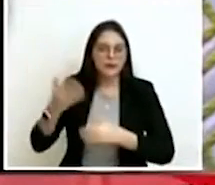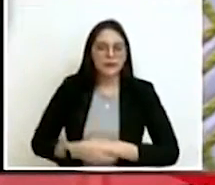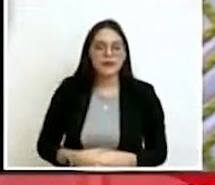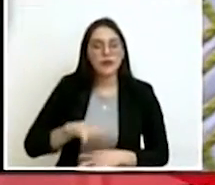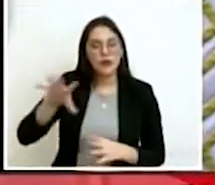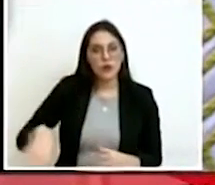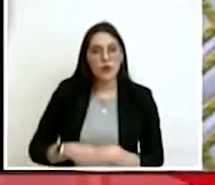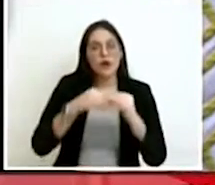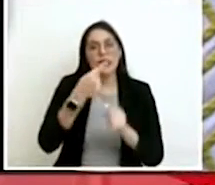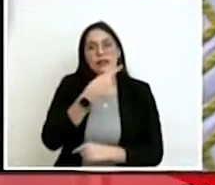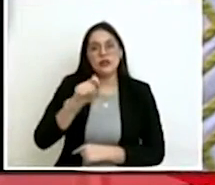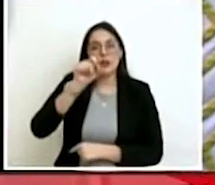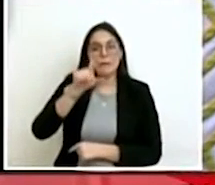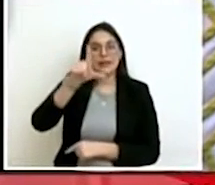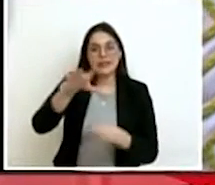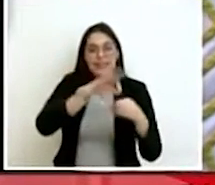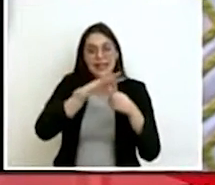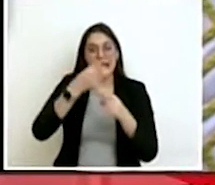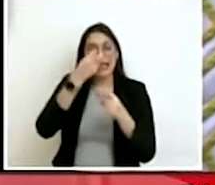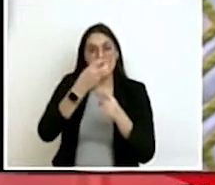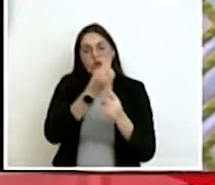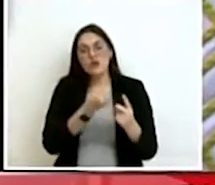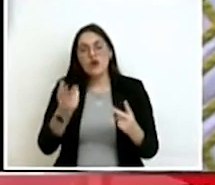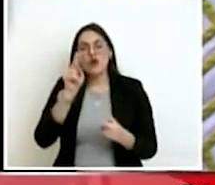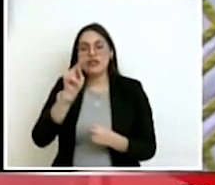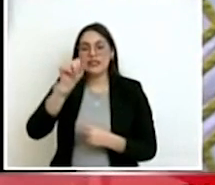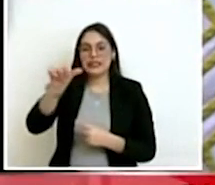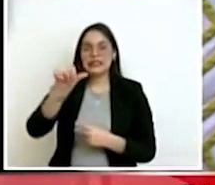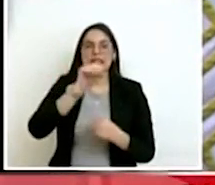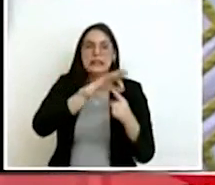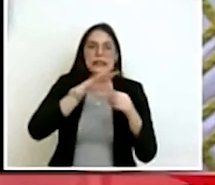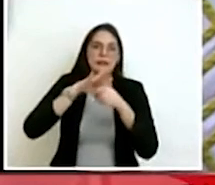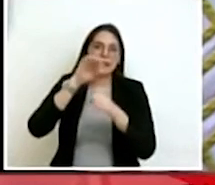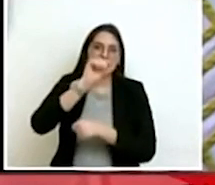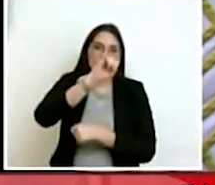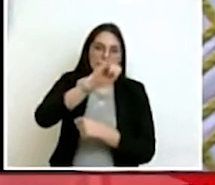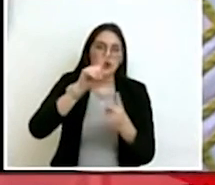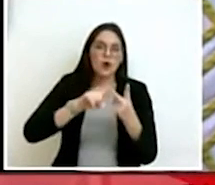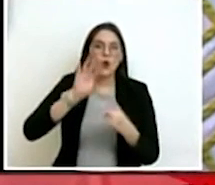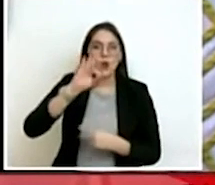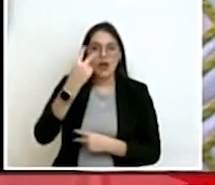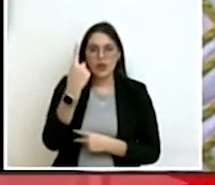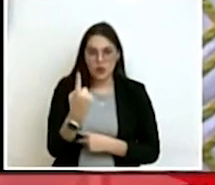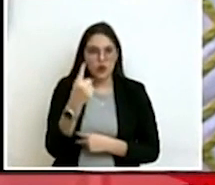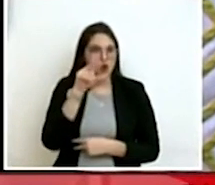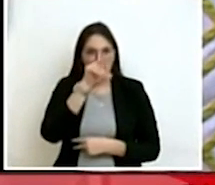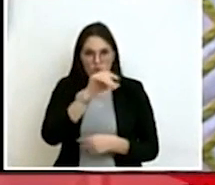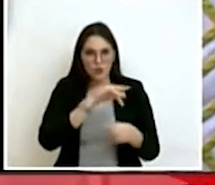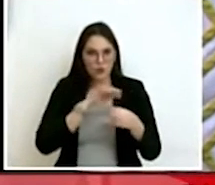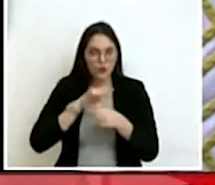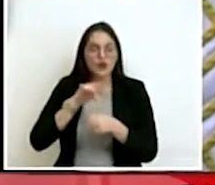total de 127 votos, de los cuales 86 son a favor, 41 son en contra y